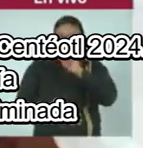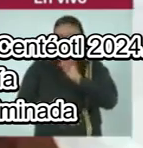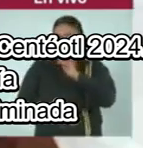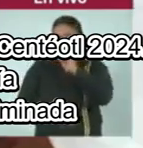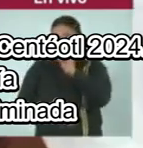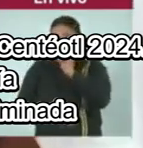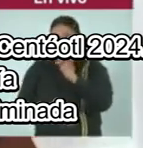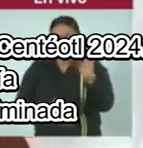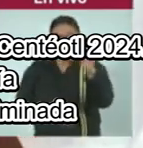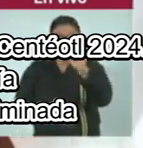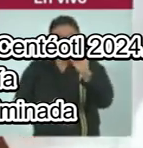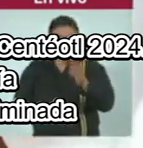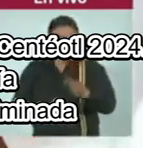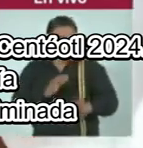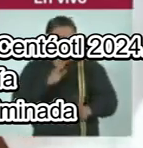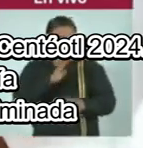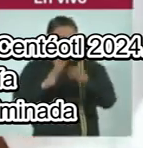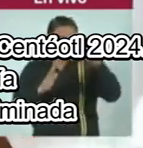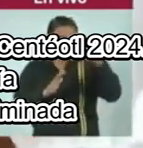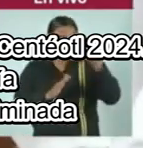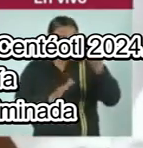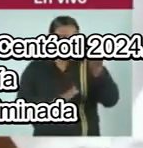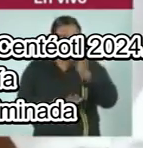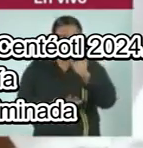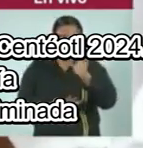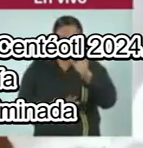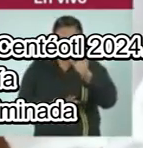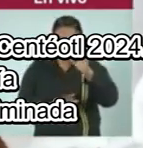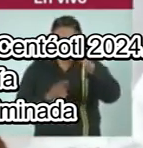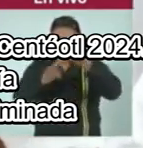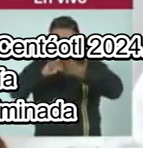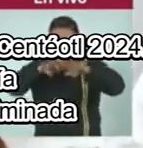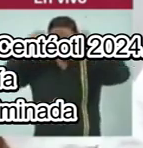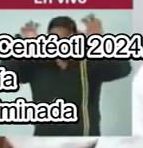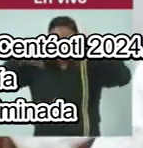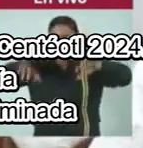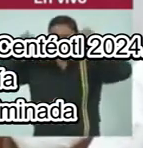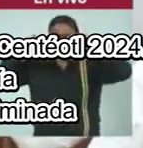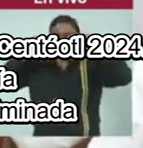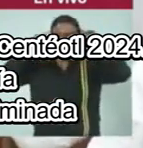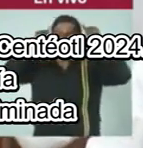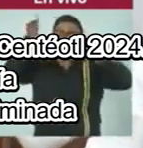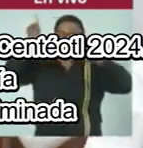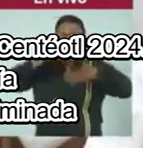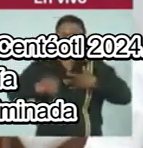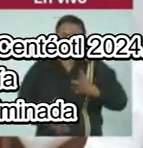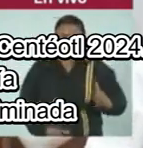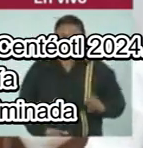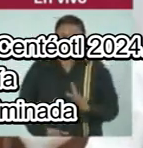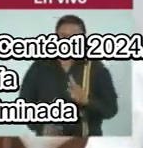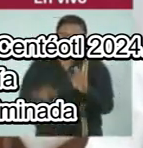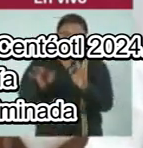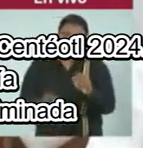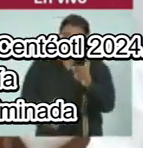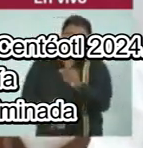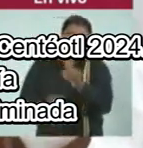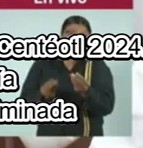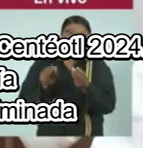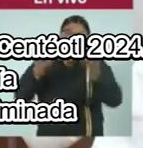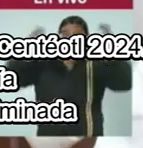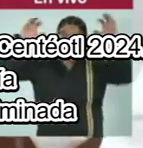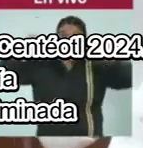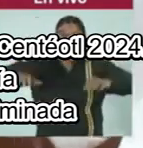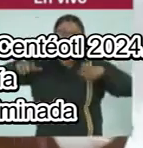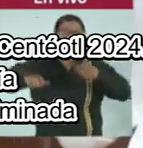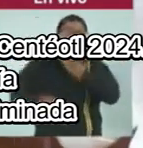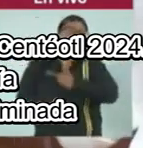desde el primer día de que llovió pues Imagínese Vengo del pueblo de la lluvia a mí me encanta